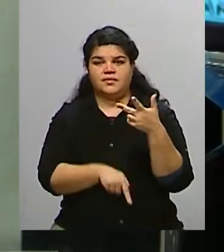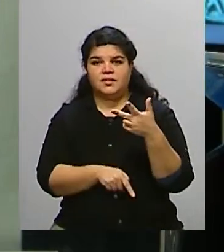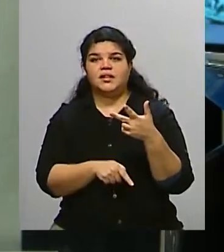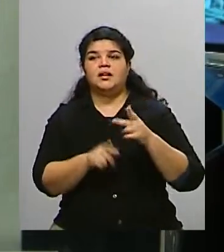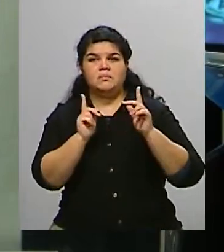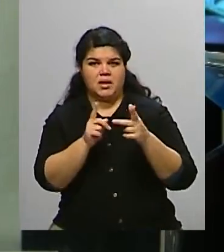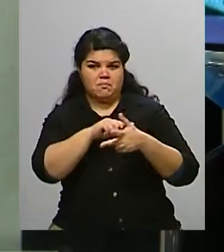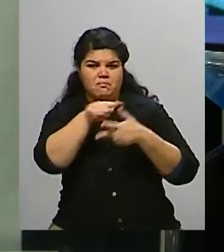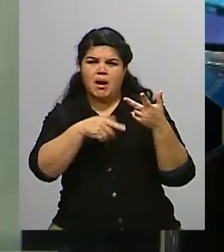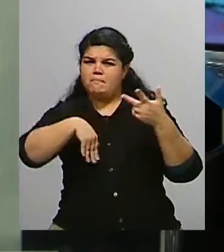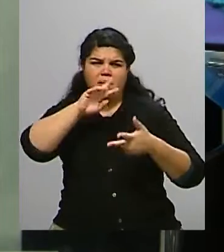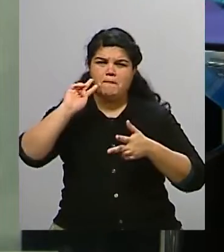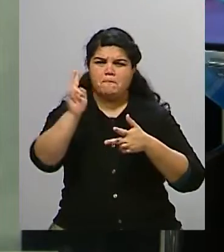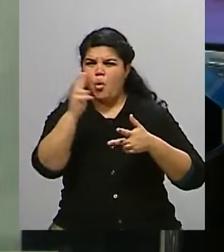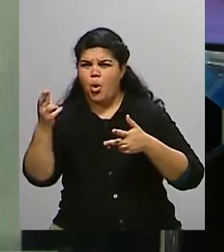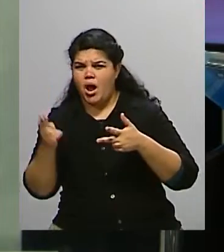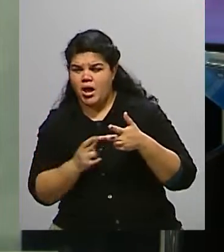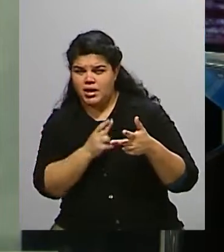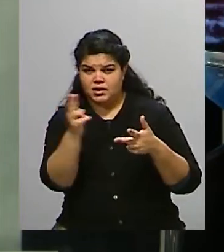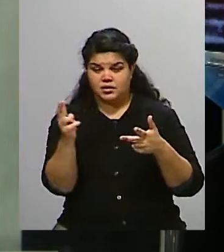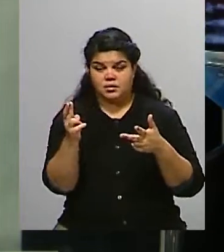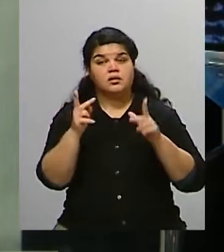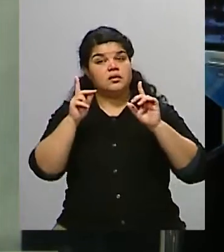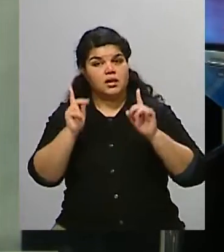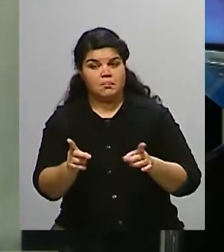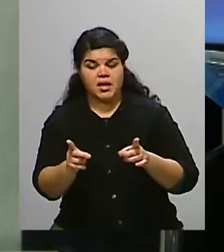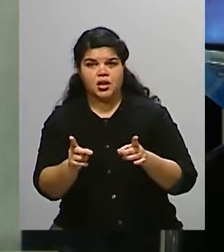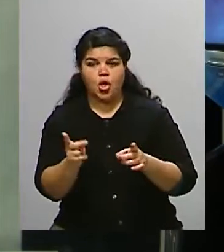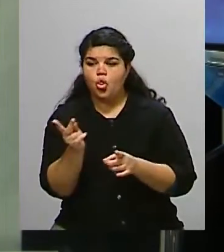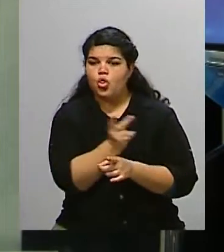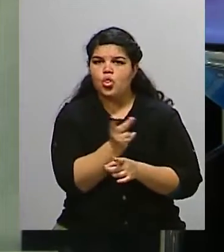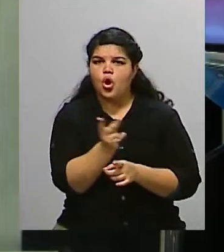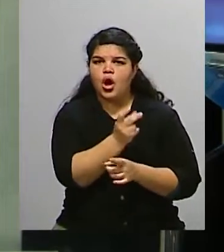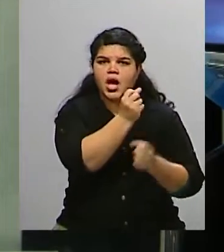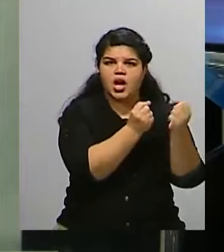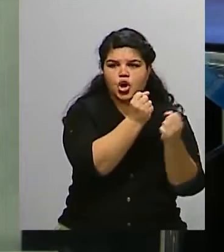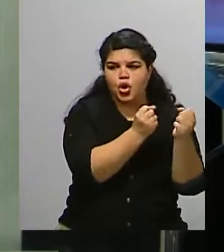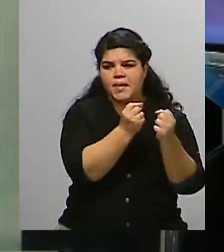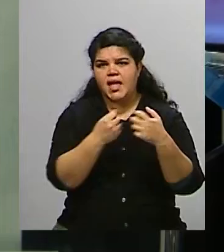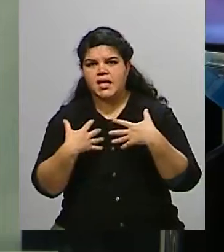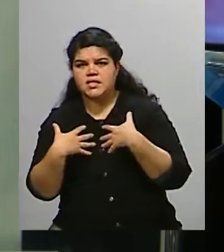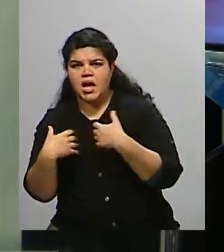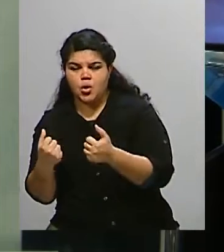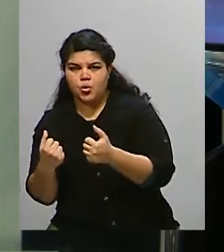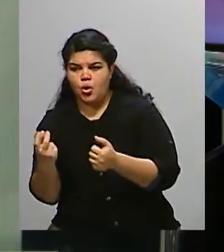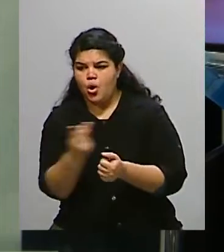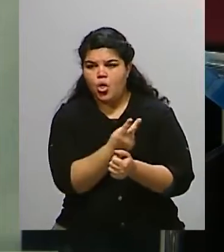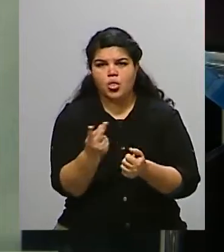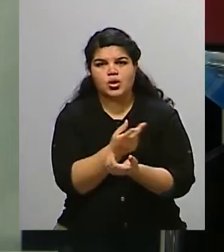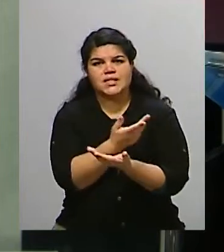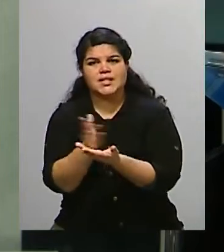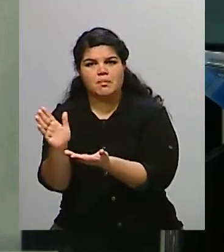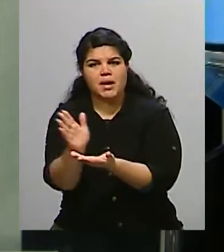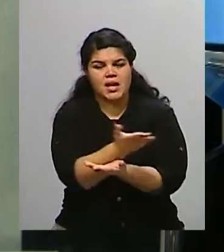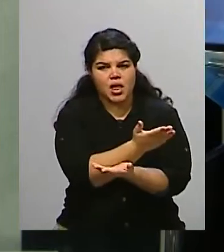y sobre todo ir al cruce de dos disciplinas que aparentemente son separadas, como es